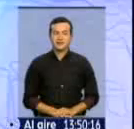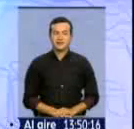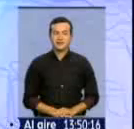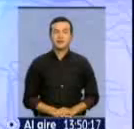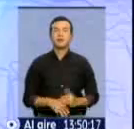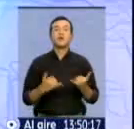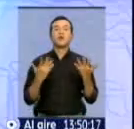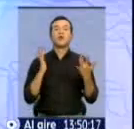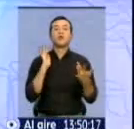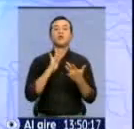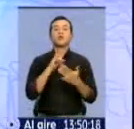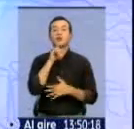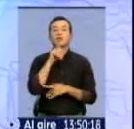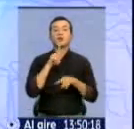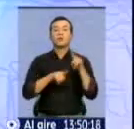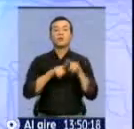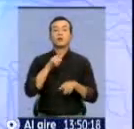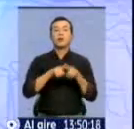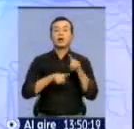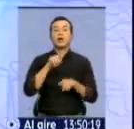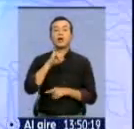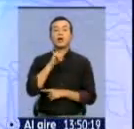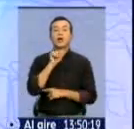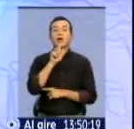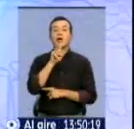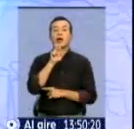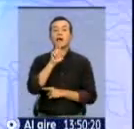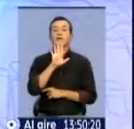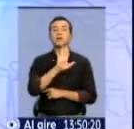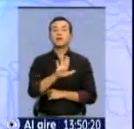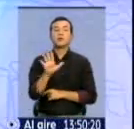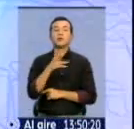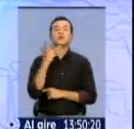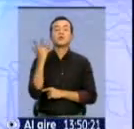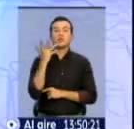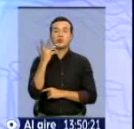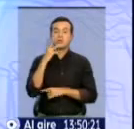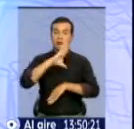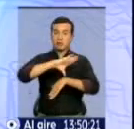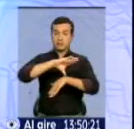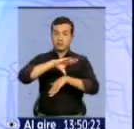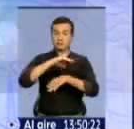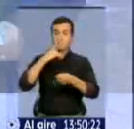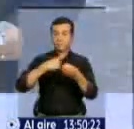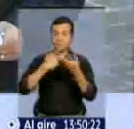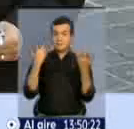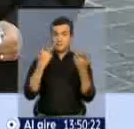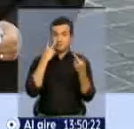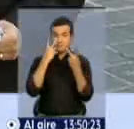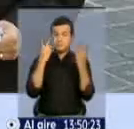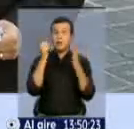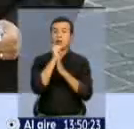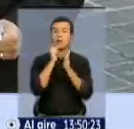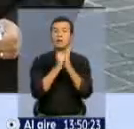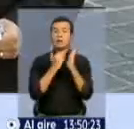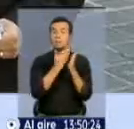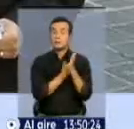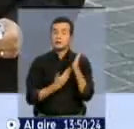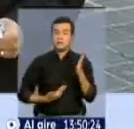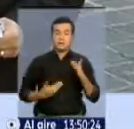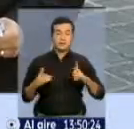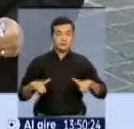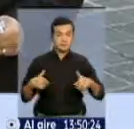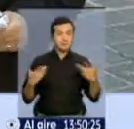Es momento de hacer contacto con nuestro compañero Javier Ceballos, quien se encuentra en el Palacio de Carondelet en Quito, siguiendo de cerca la agenda del presidente Lenín